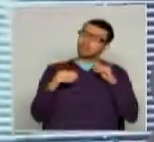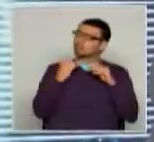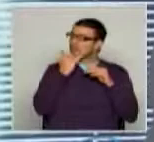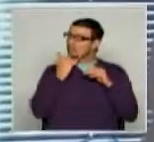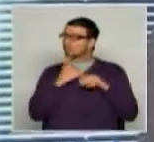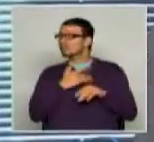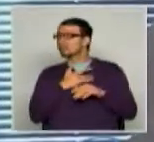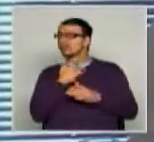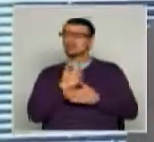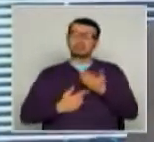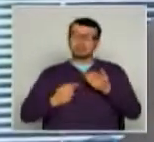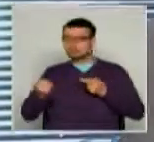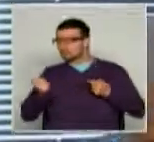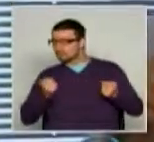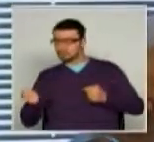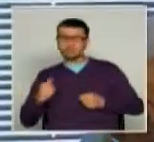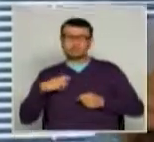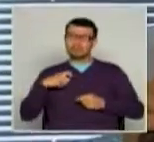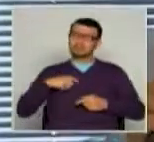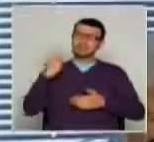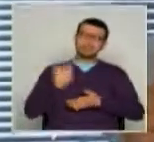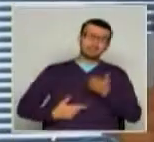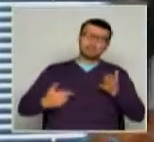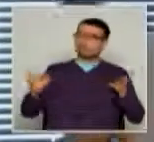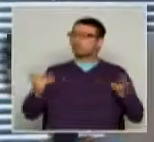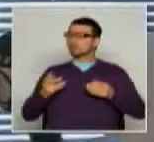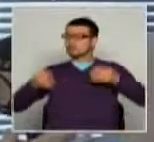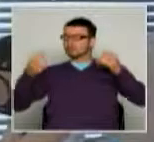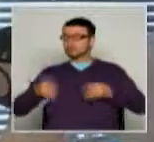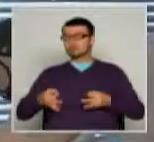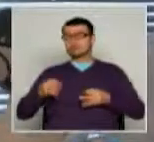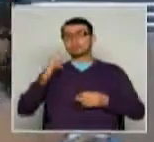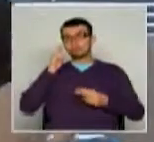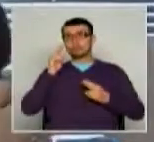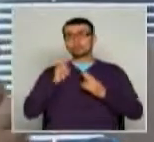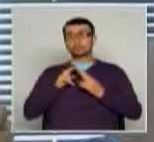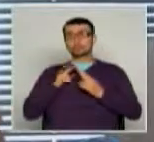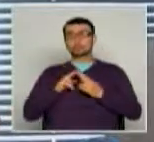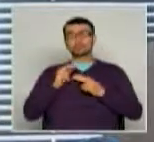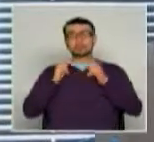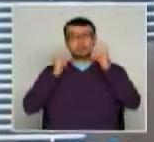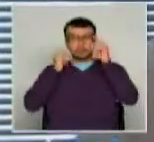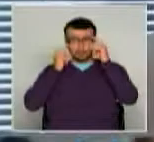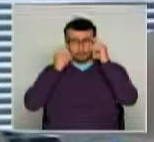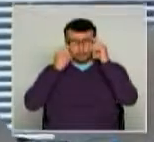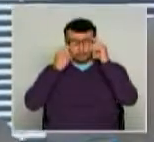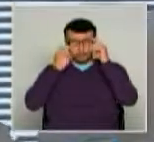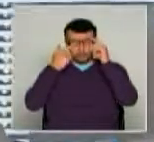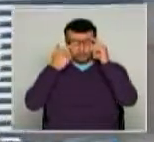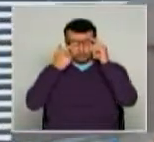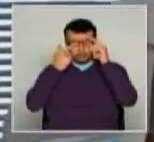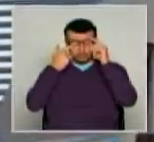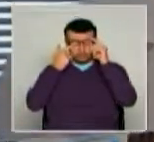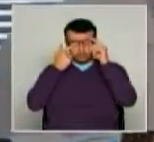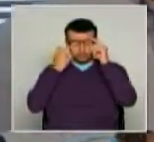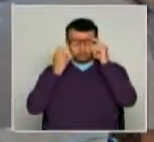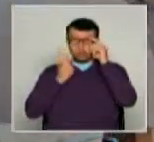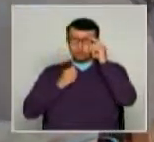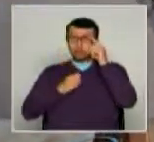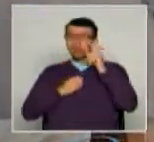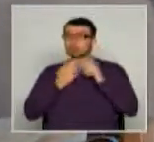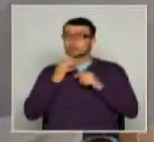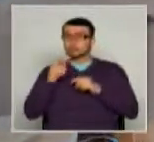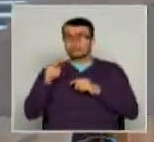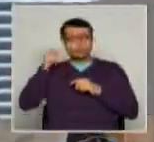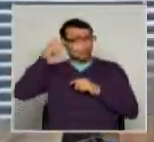saber qué tiene la persona y por dónde se le hace el tratamiento. Bueno, como estamos viendo aquí la oreja de José,